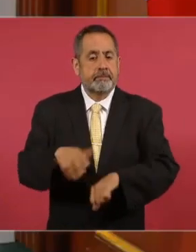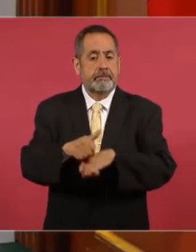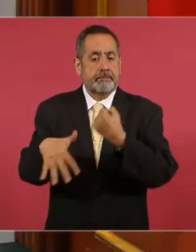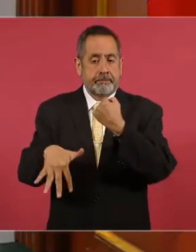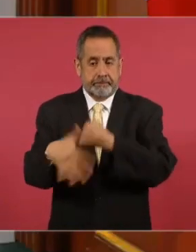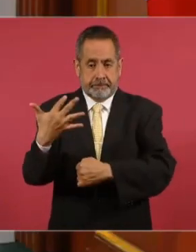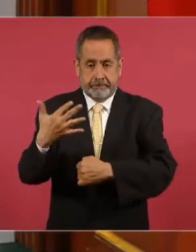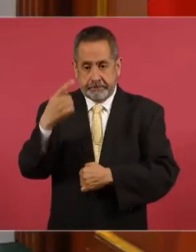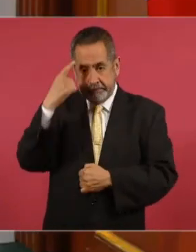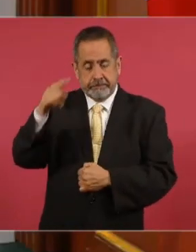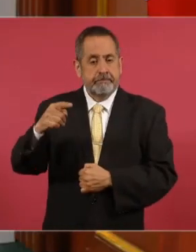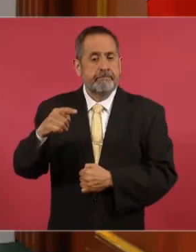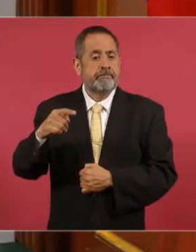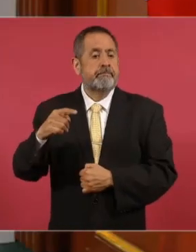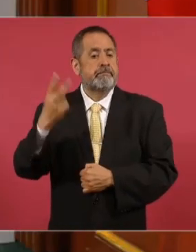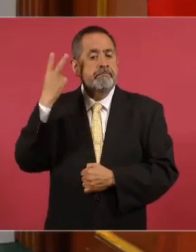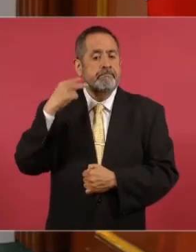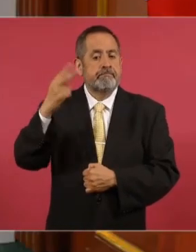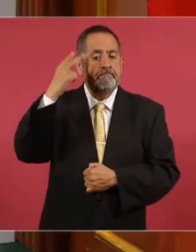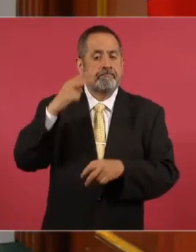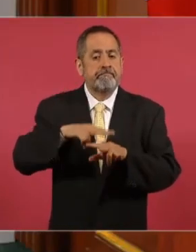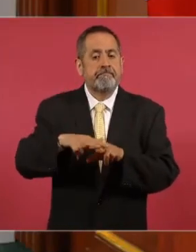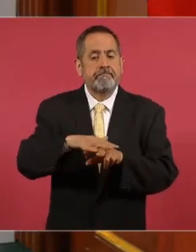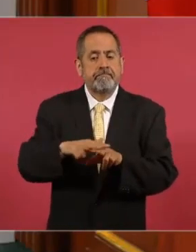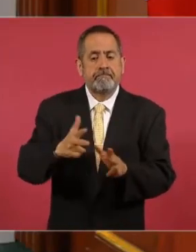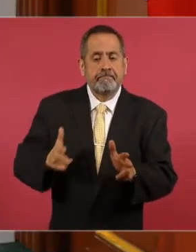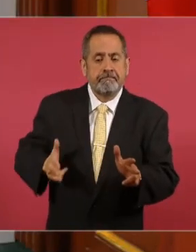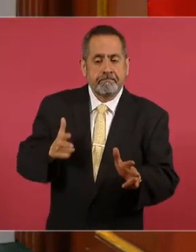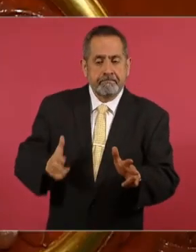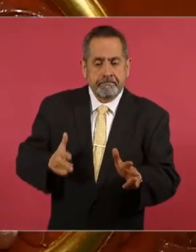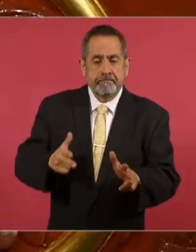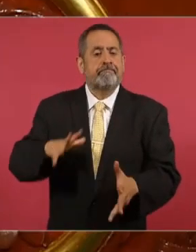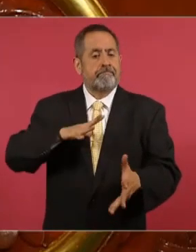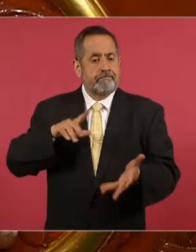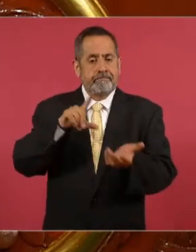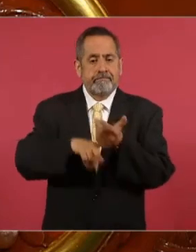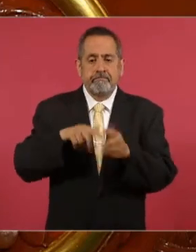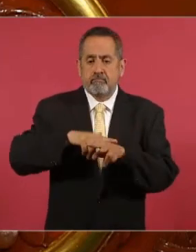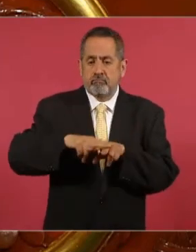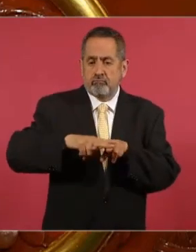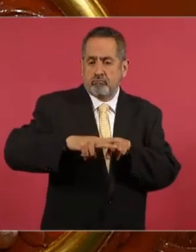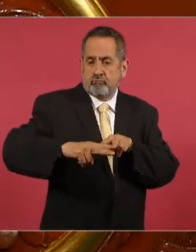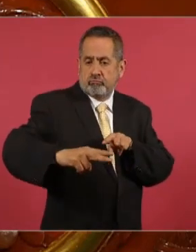trenes de pasajeros los 18 mil kilómetros de vías férreas